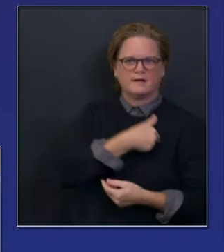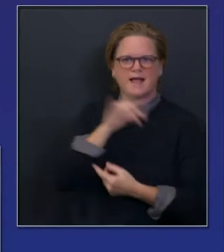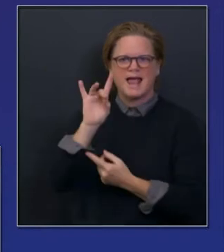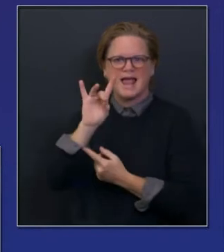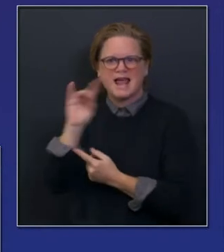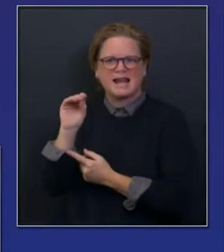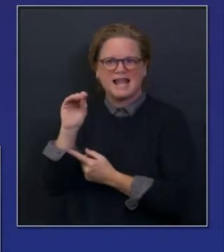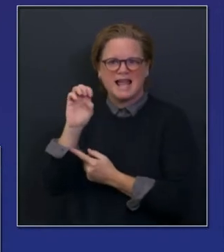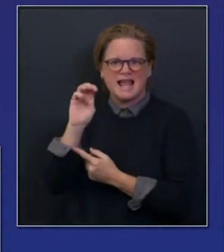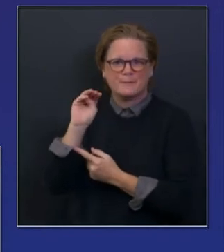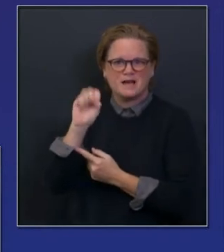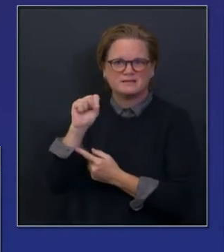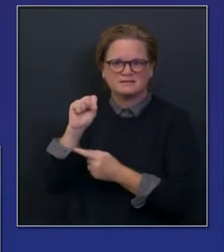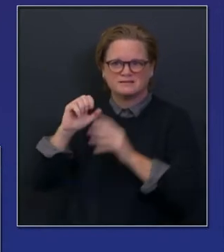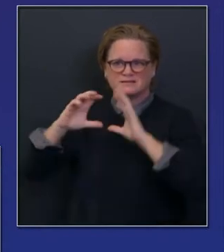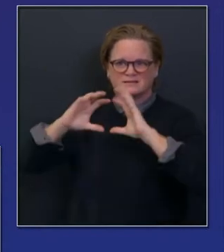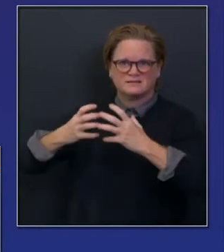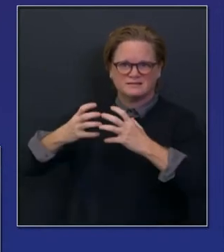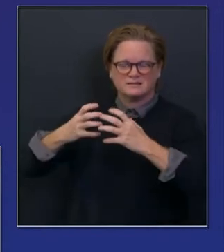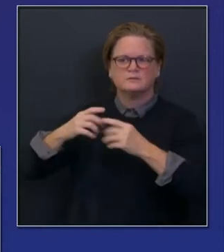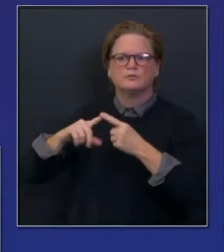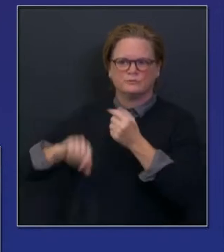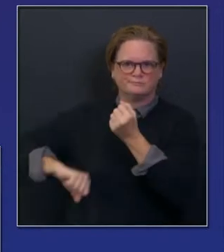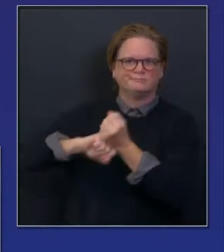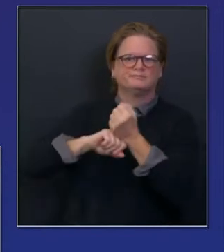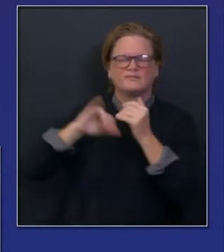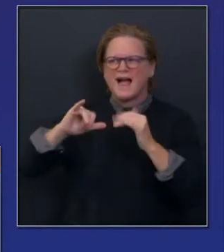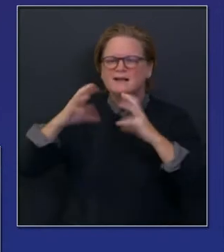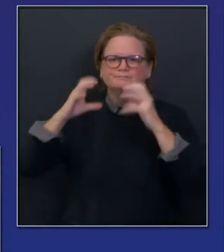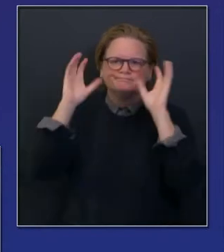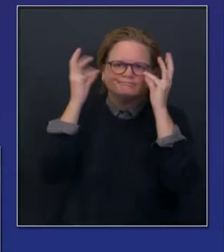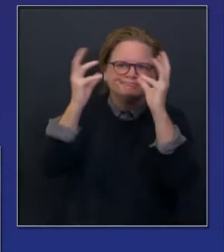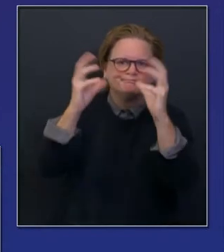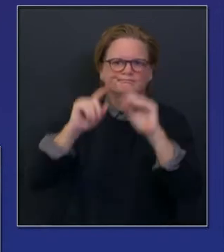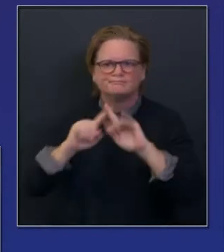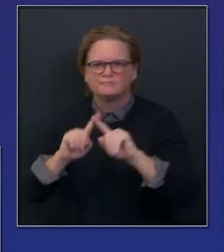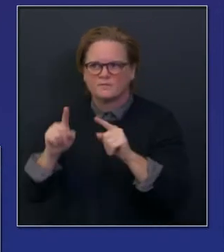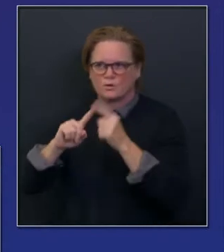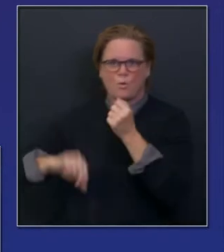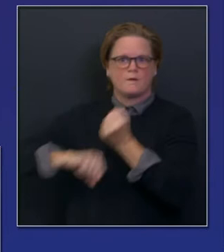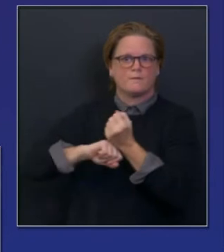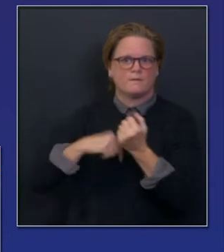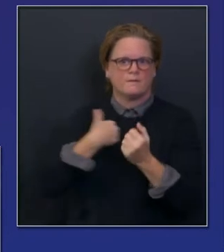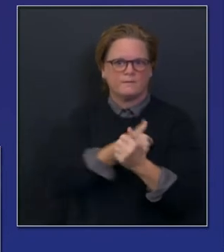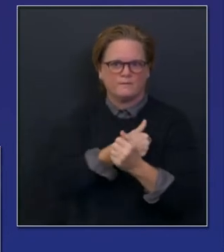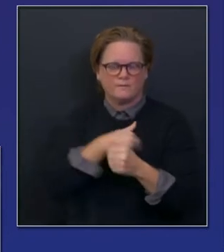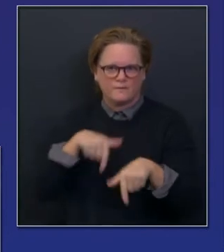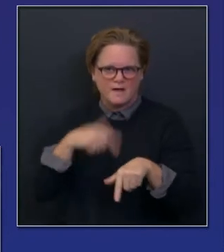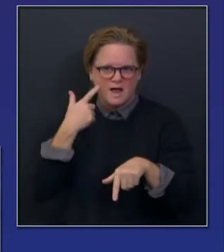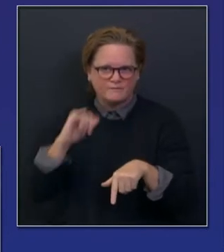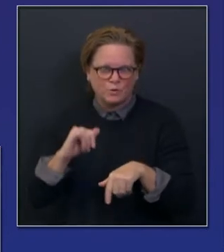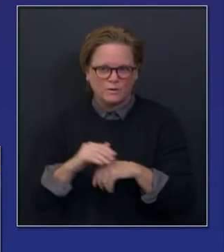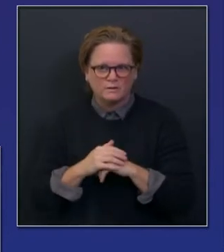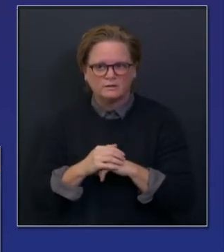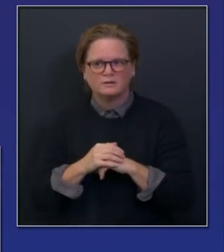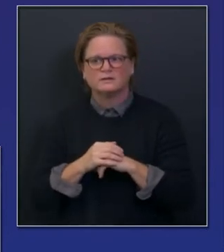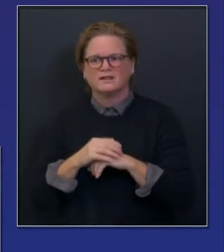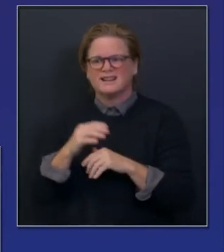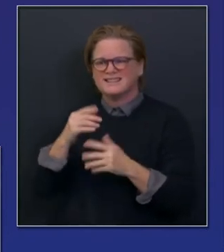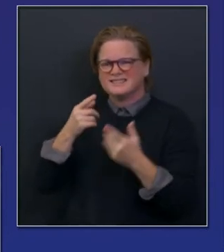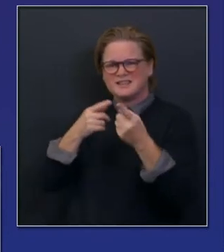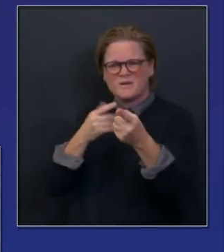ayuda de 80 trabajadores de emergencia, 40 paramédicos, también DMAT, Administración de